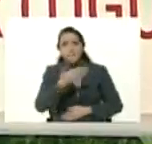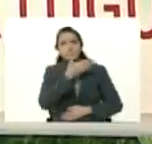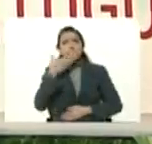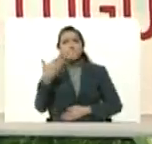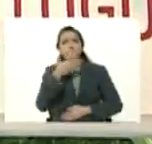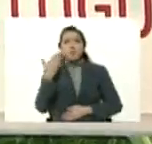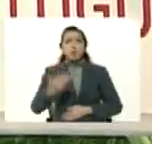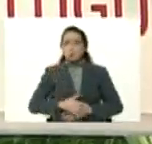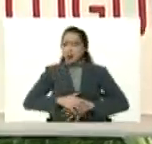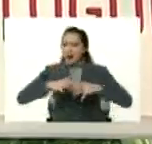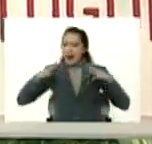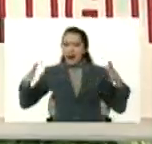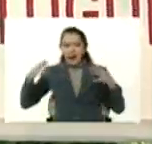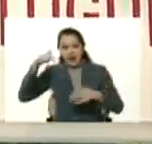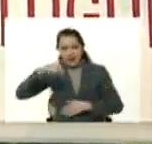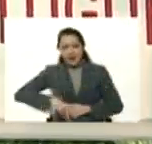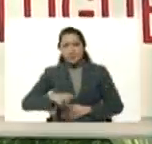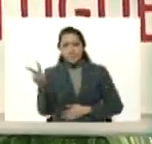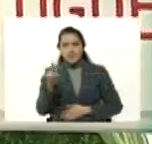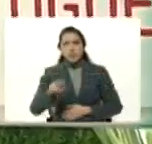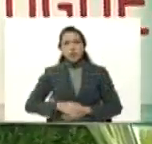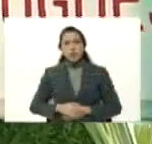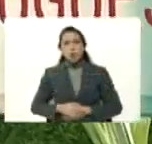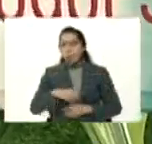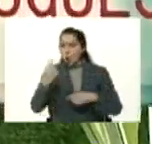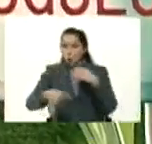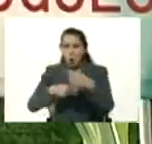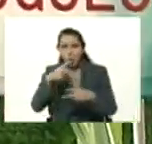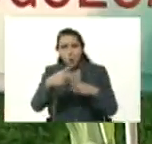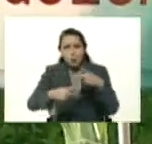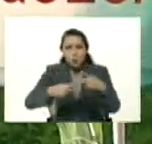podemos moler todos los días